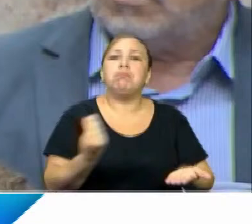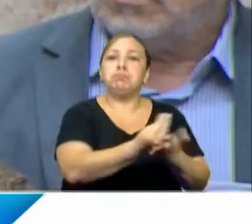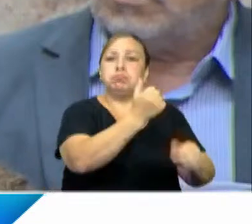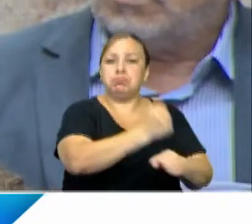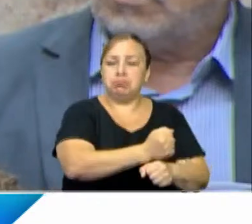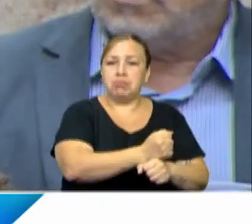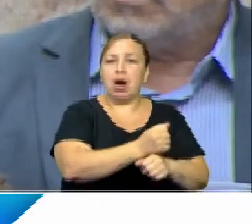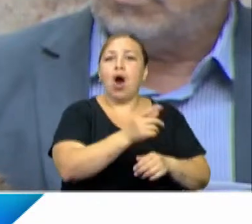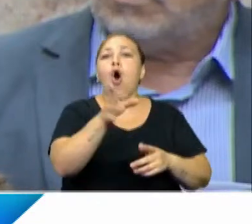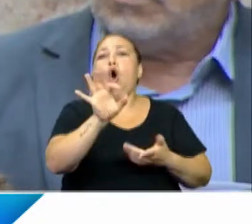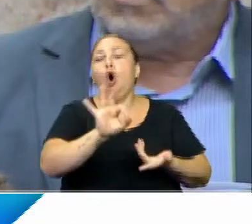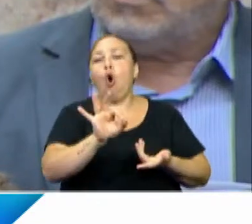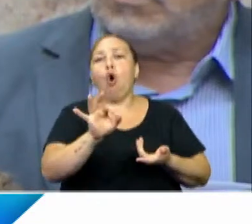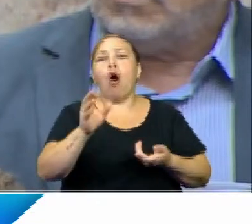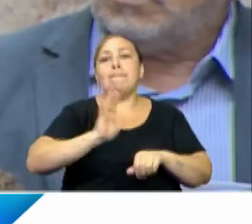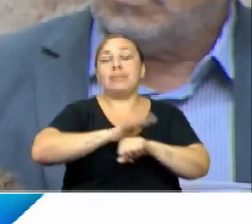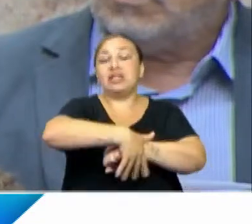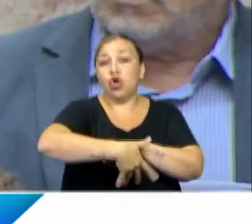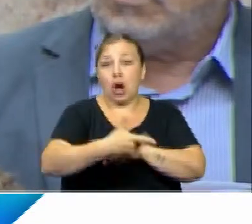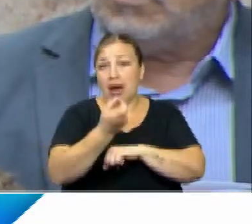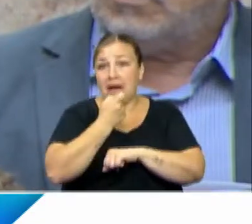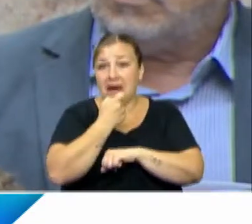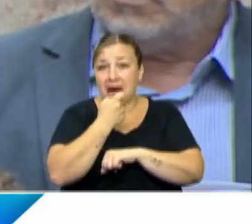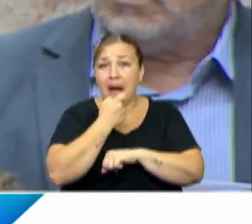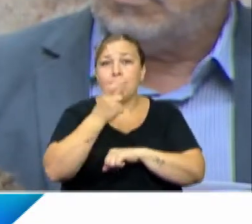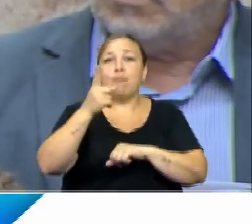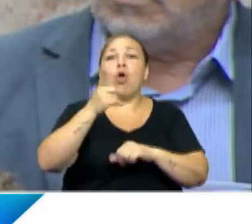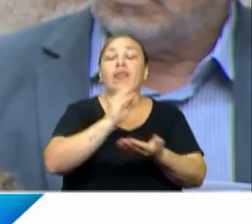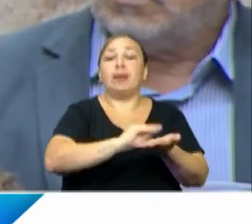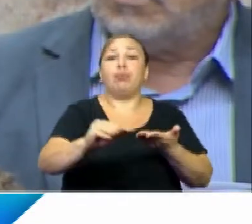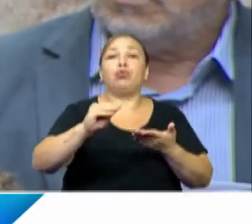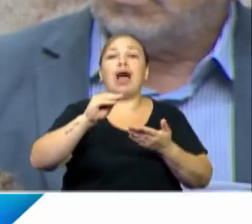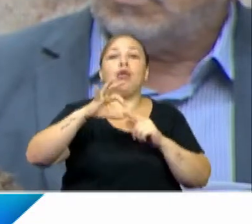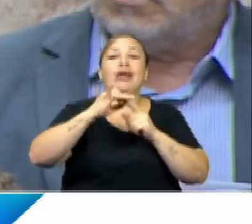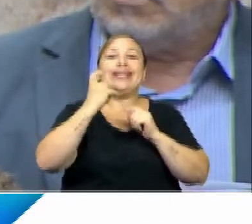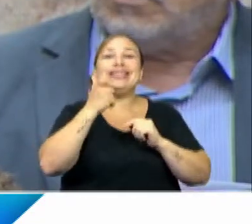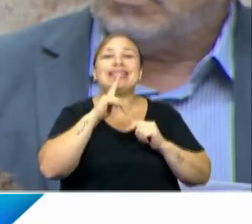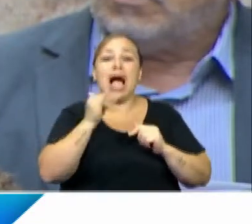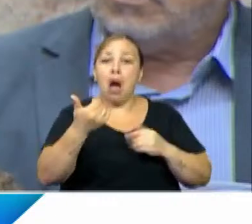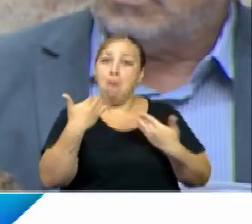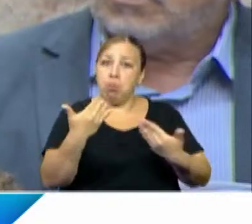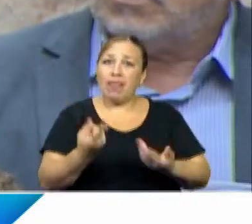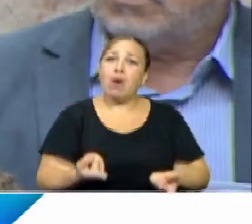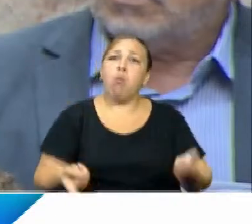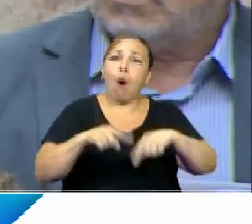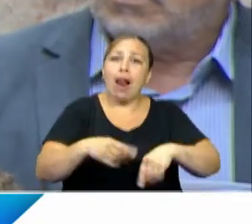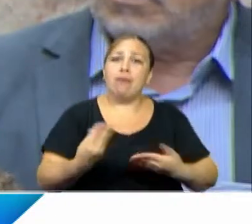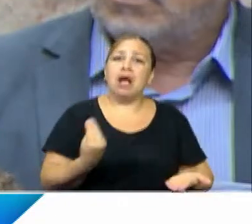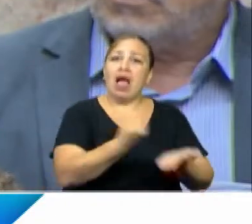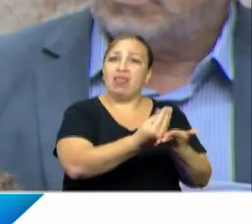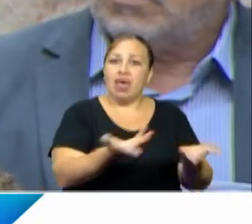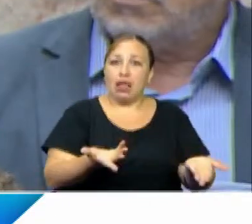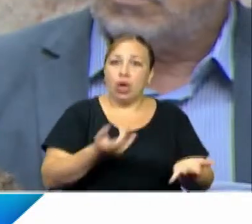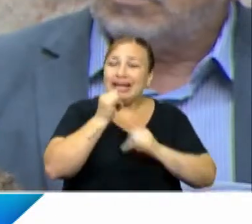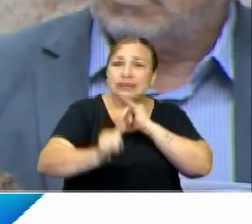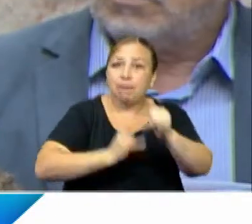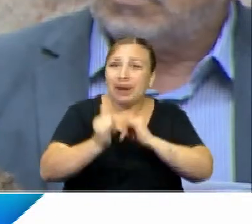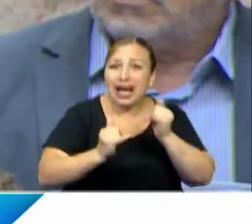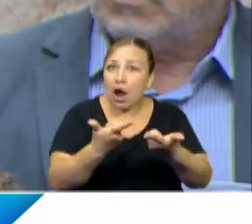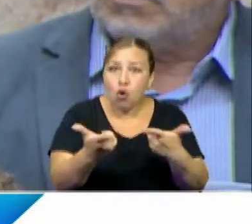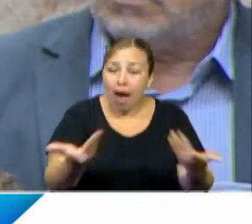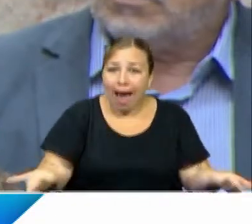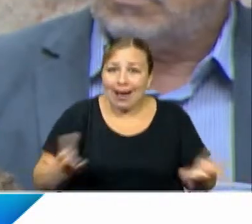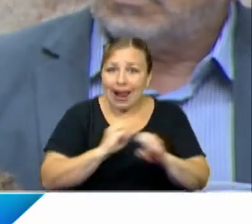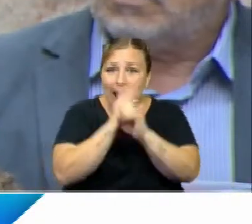Misiones el diputado Kifka, si quiere, va a poder volver a ser candidato? Nadie da una explicación consistente de